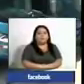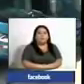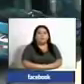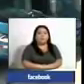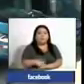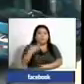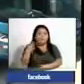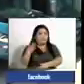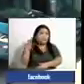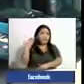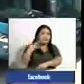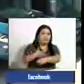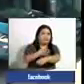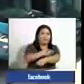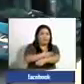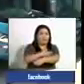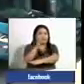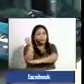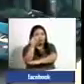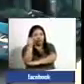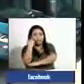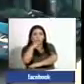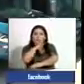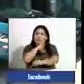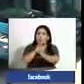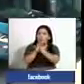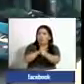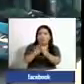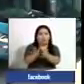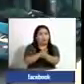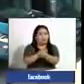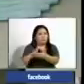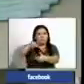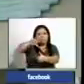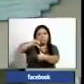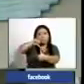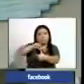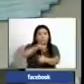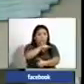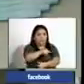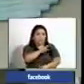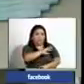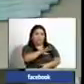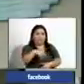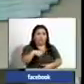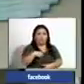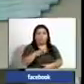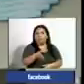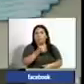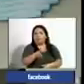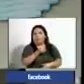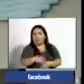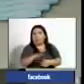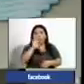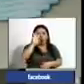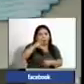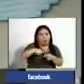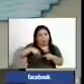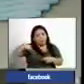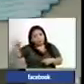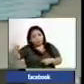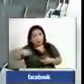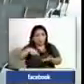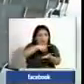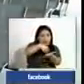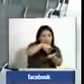Antes que la pandemia del coronavirus llegara a Centroamérica, la empresa de transporte Nicabús todos los días realizaba 4 viajes entre Managua y